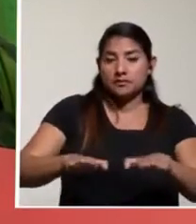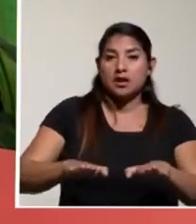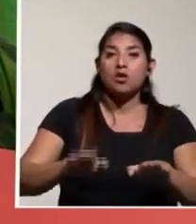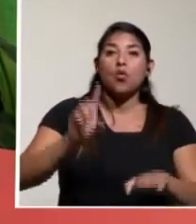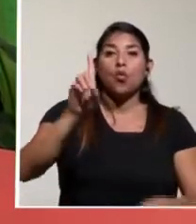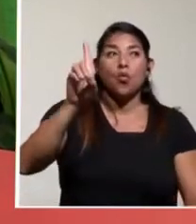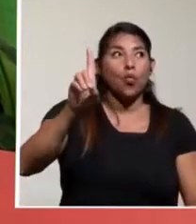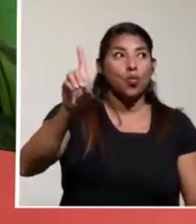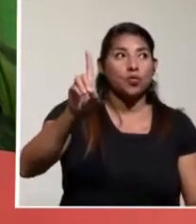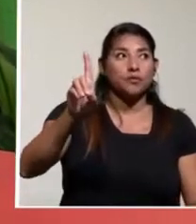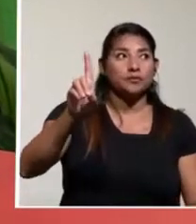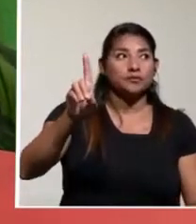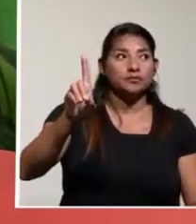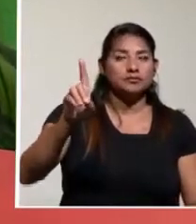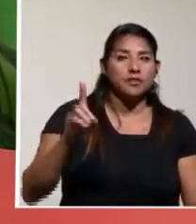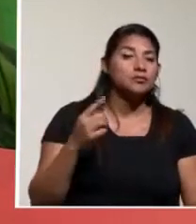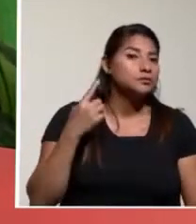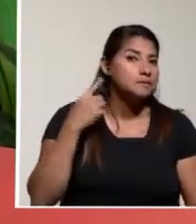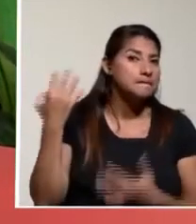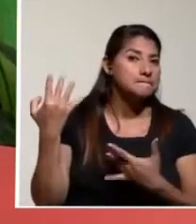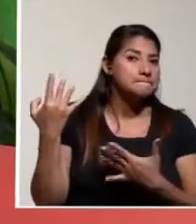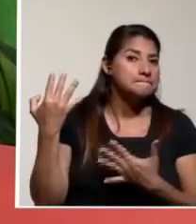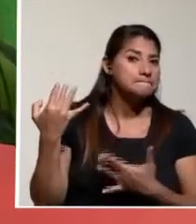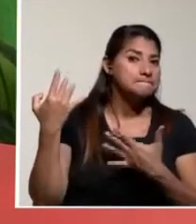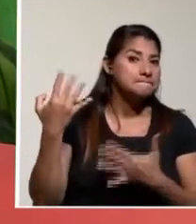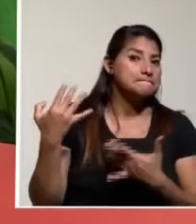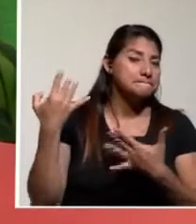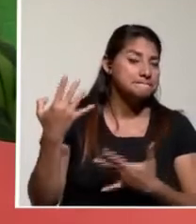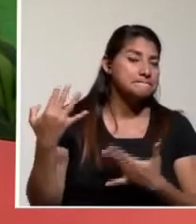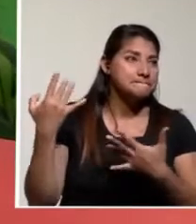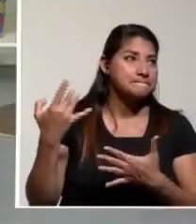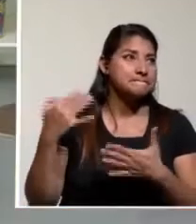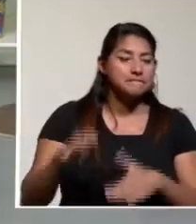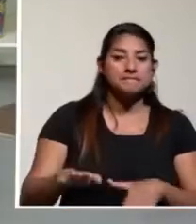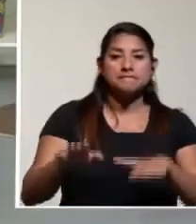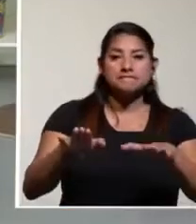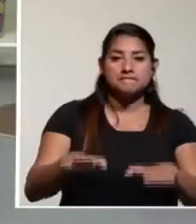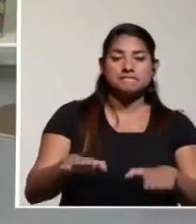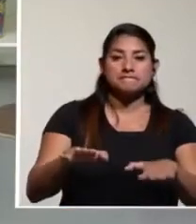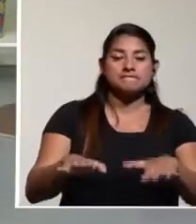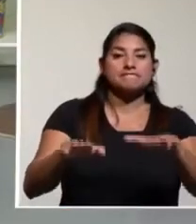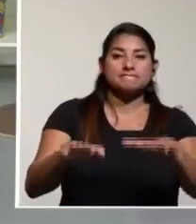1. Ay, va a sonar la música. Vamos a ver. Preparemos. La que no tiene letra.